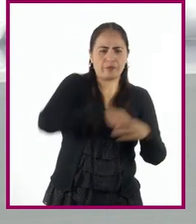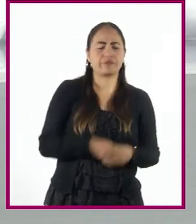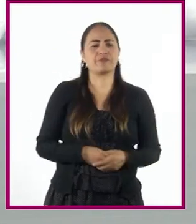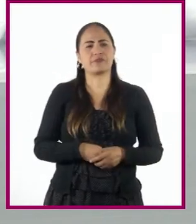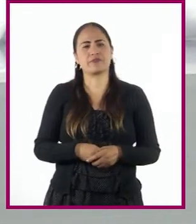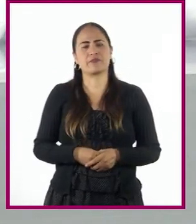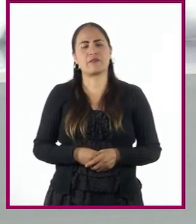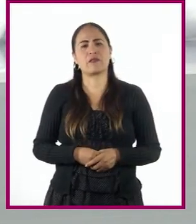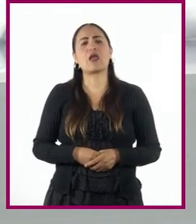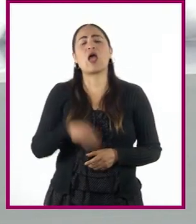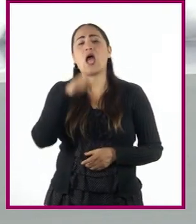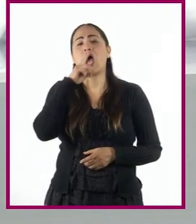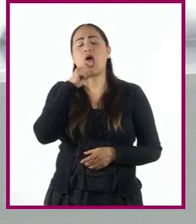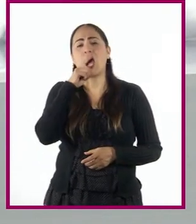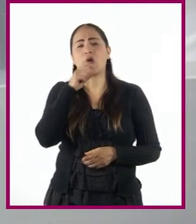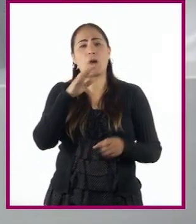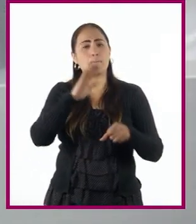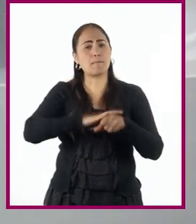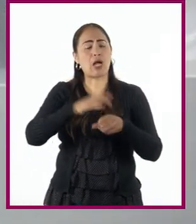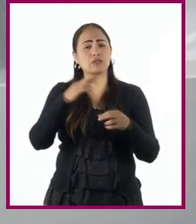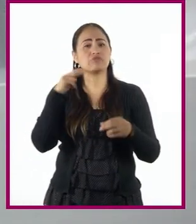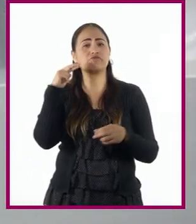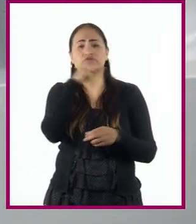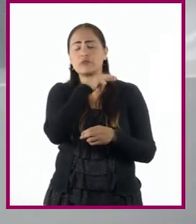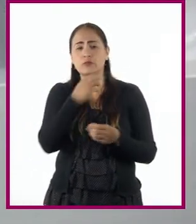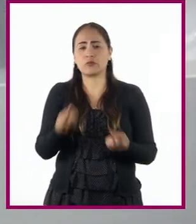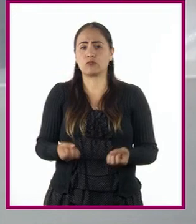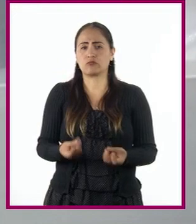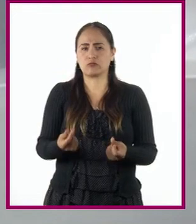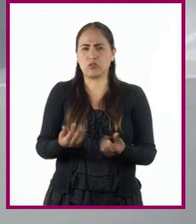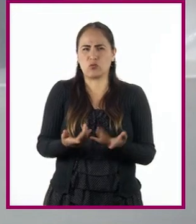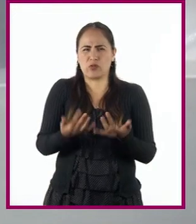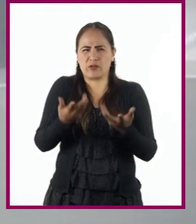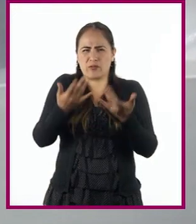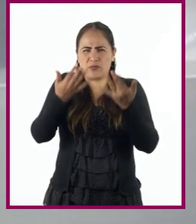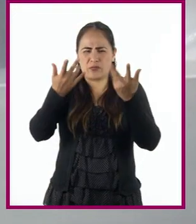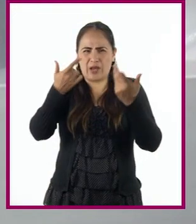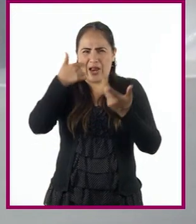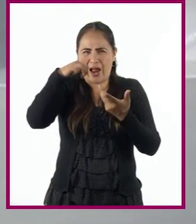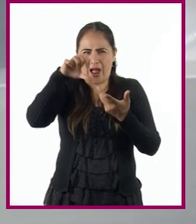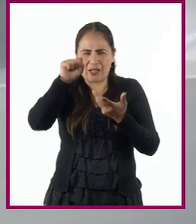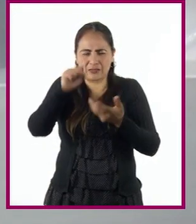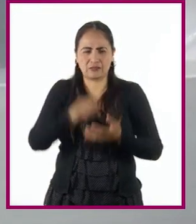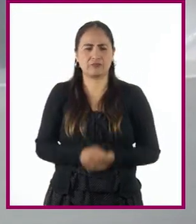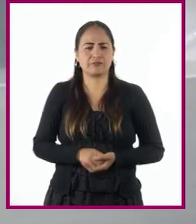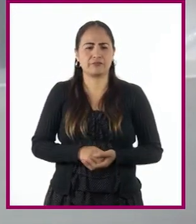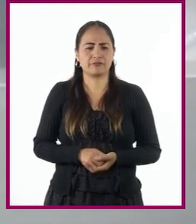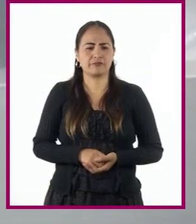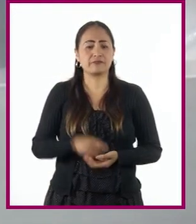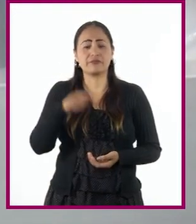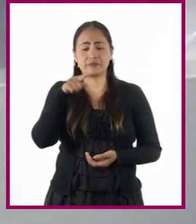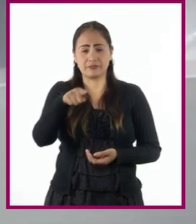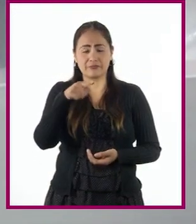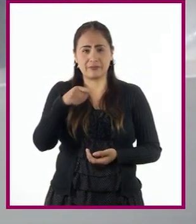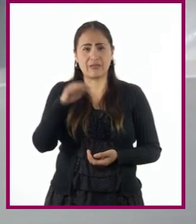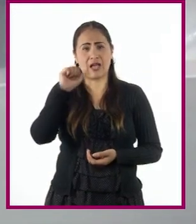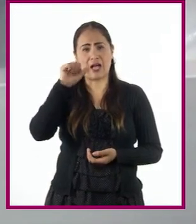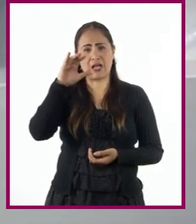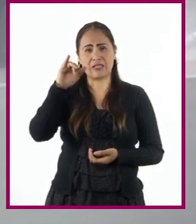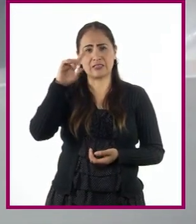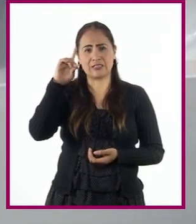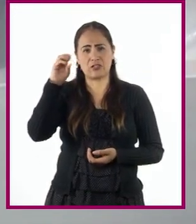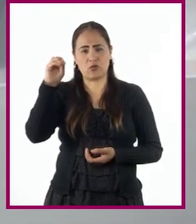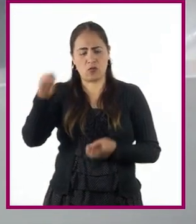solo acelerará la reacción. De inmediato notarán que la esfera, conformada en su mayor parte por ácido cítrico